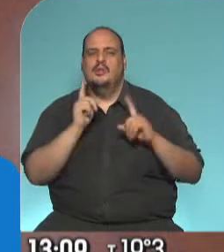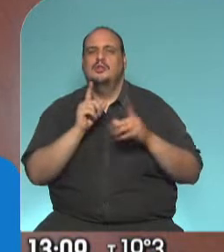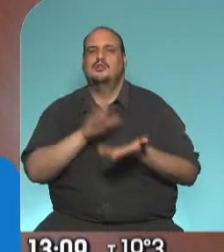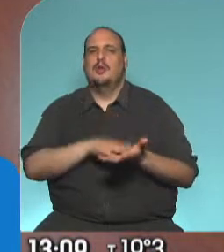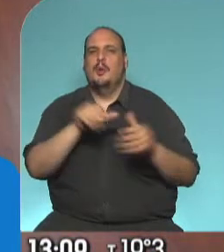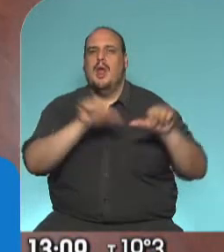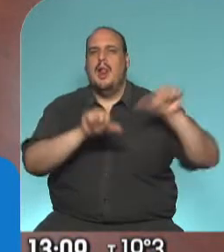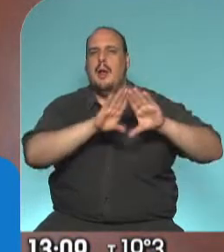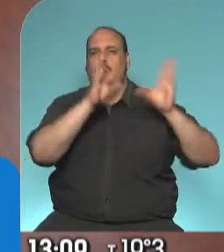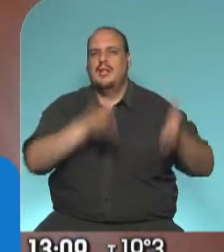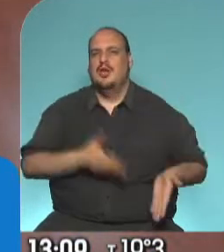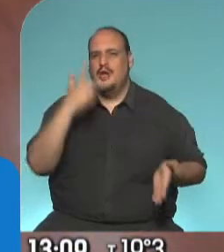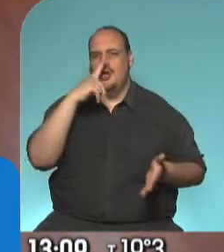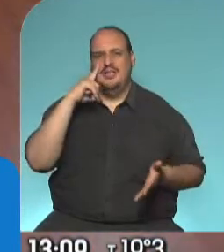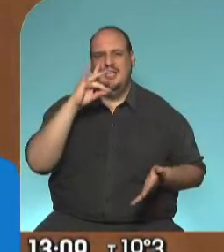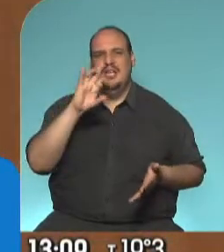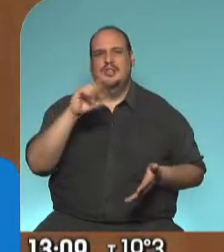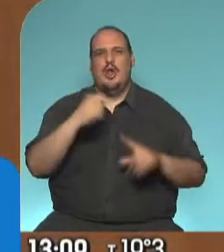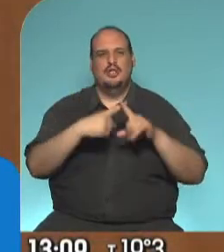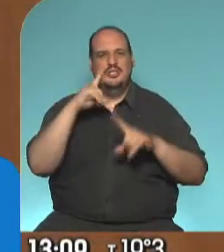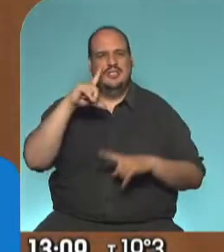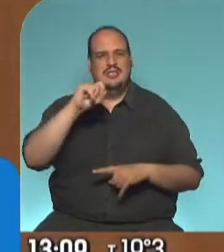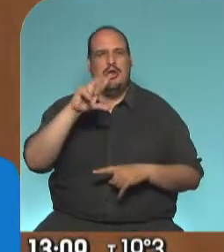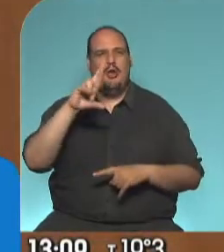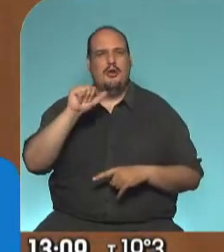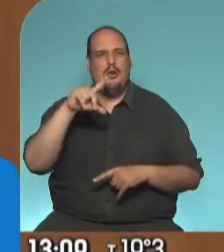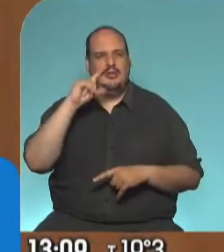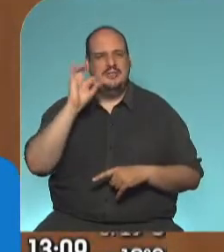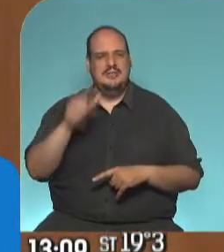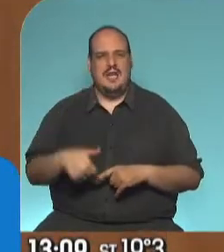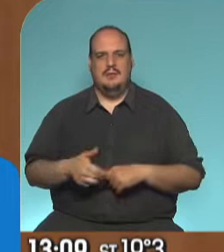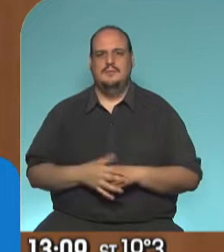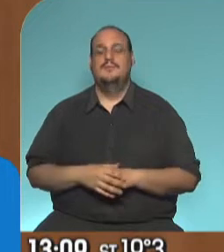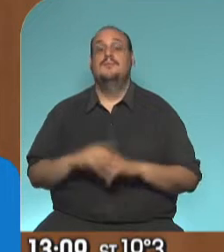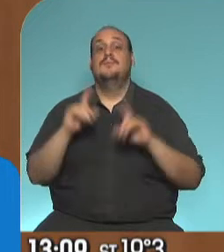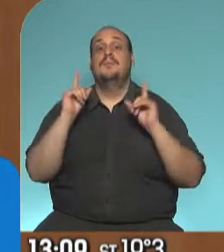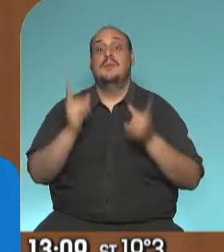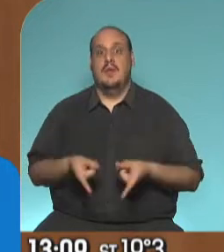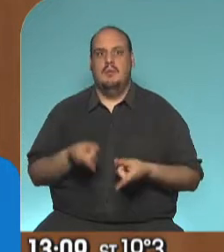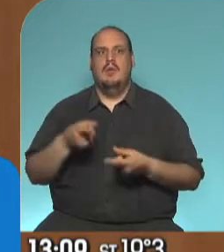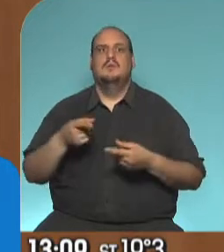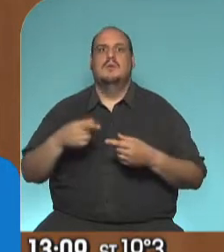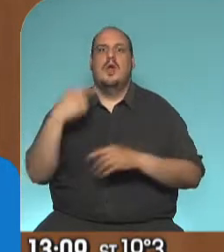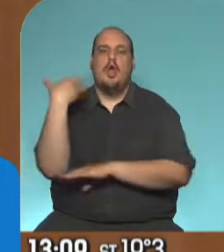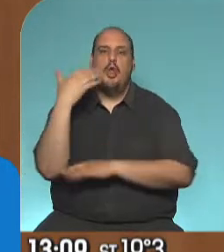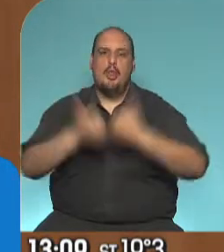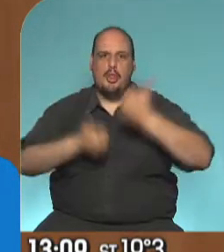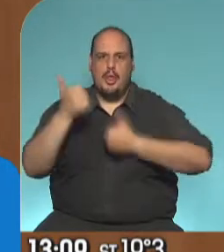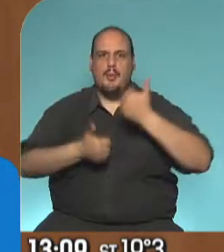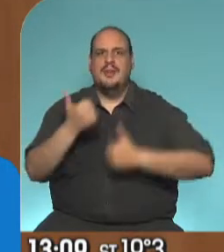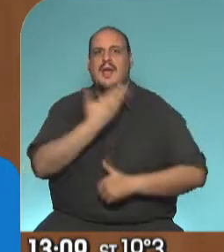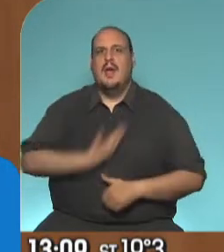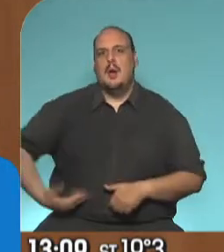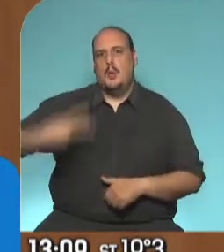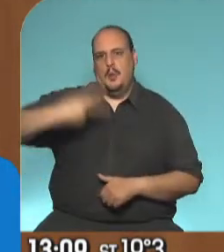Se sospechaba. Bueno, una de las cuestiones que ocurrió esta semana fue el debate entre los candidatos a vicepresidente. Estamos hablando de Mike Pence, el candidato